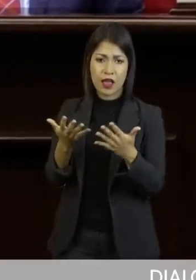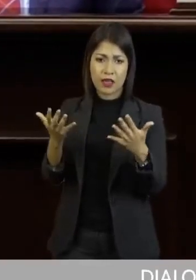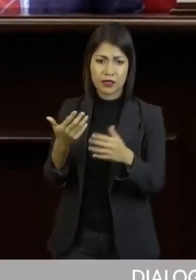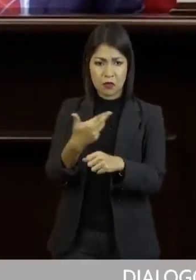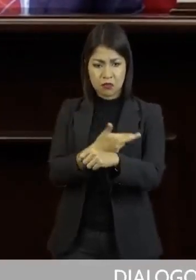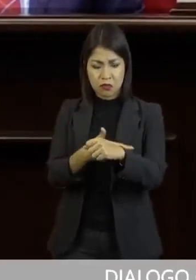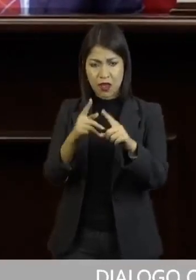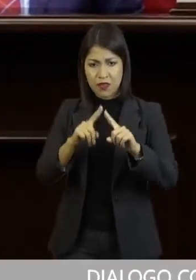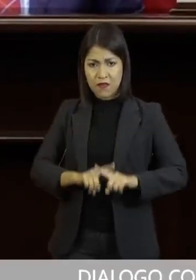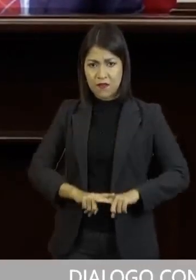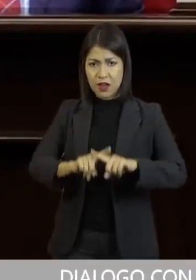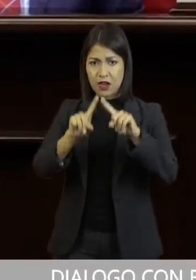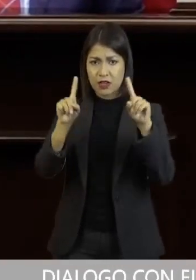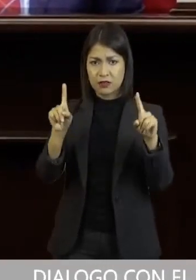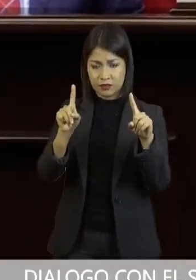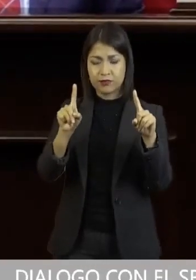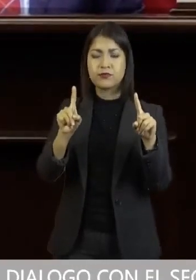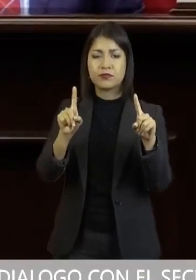distinta manera.